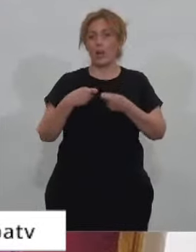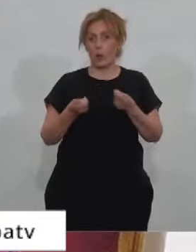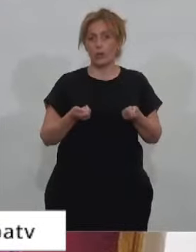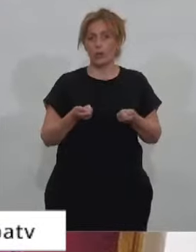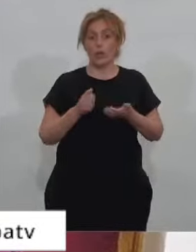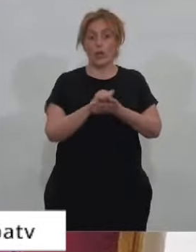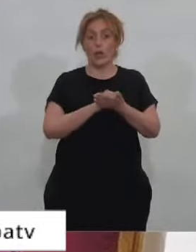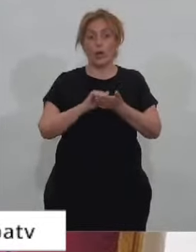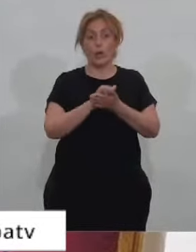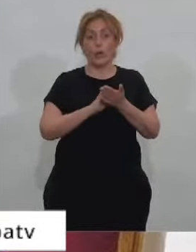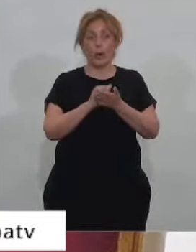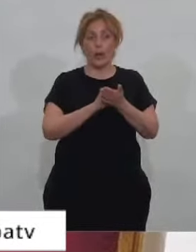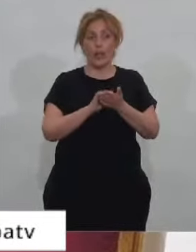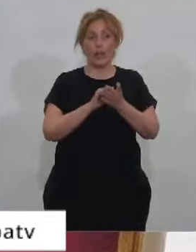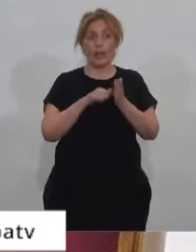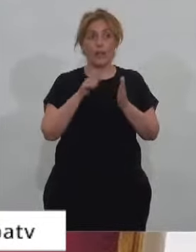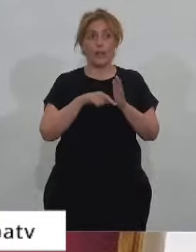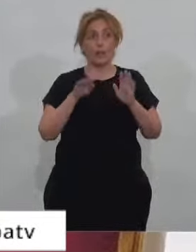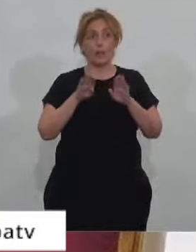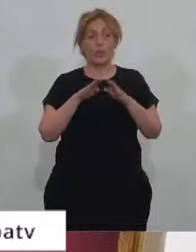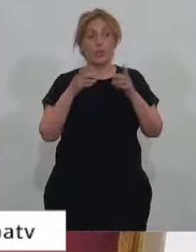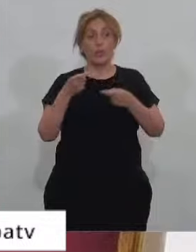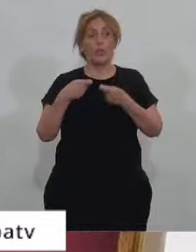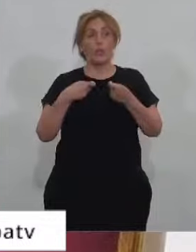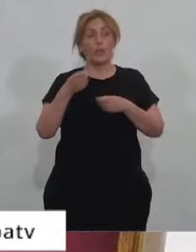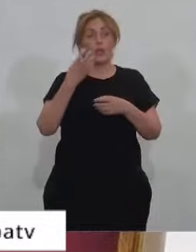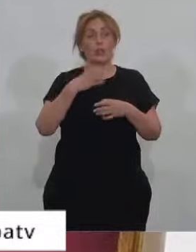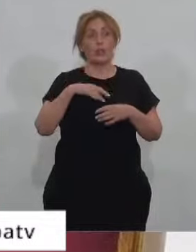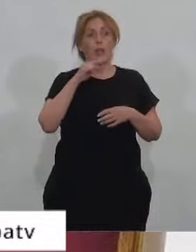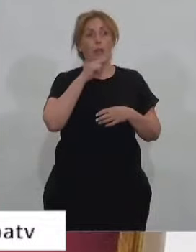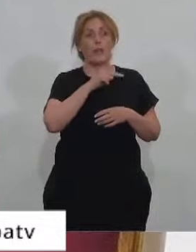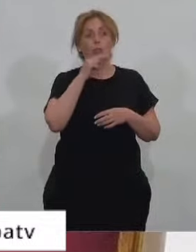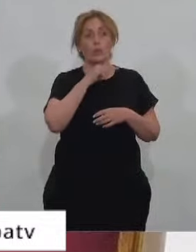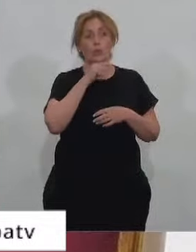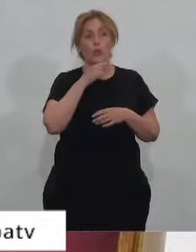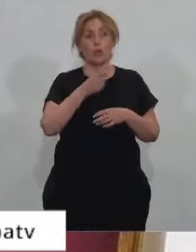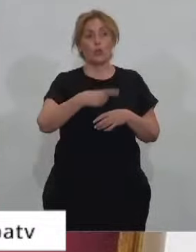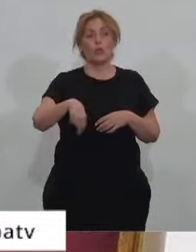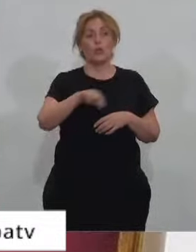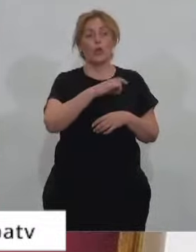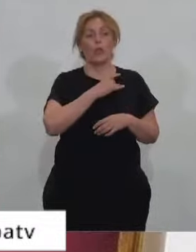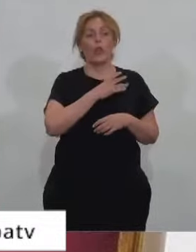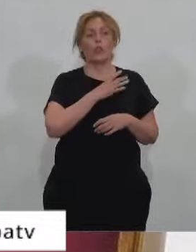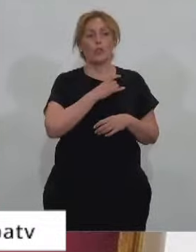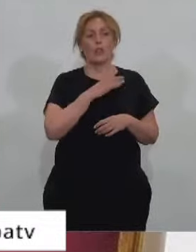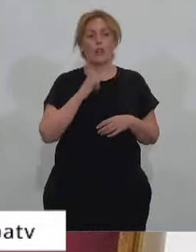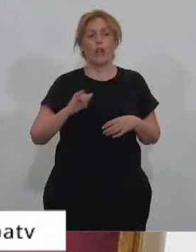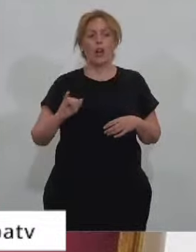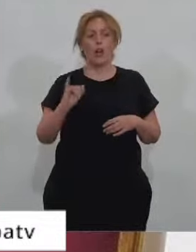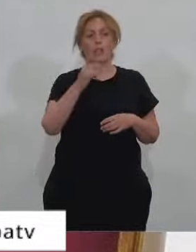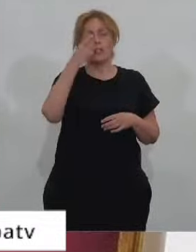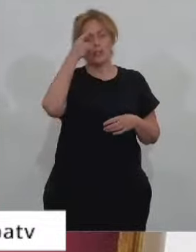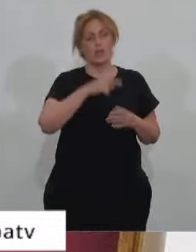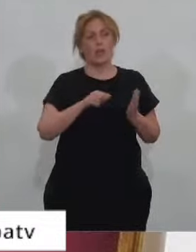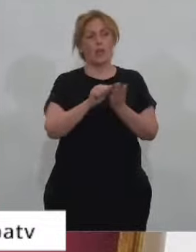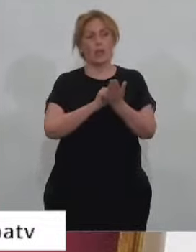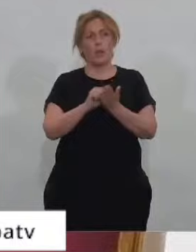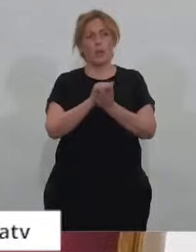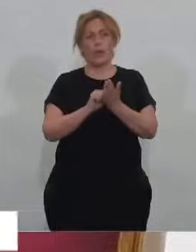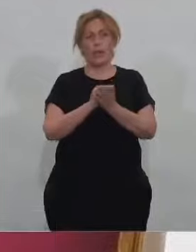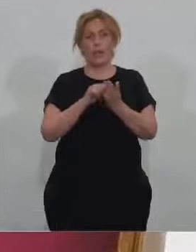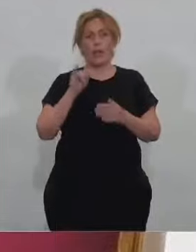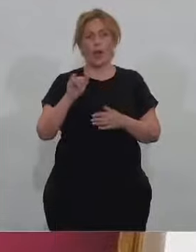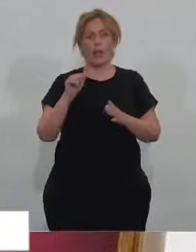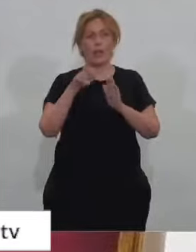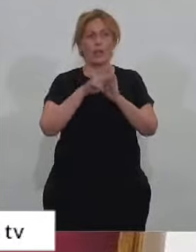en el mes de octubre. Todos los sindicatos tienen constancia del borrador del reglamento. Se han introducido